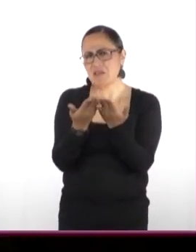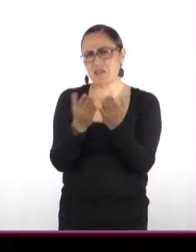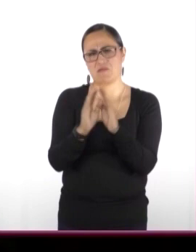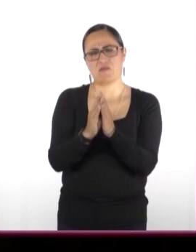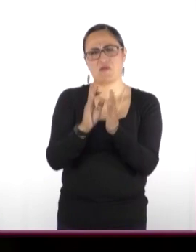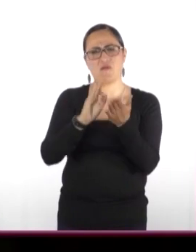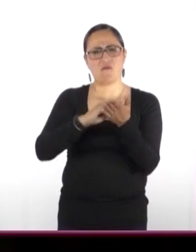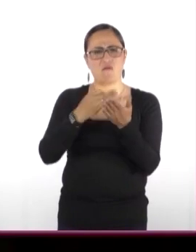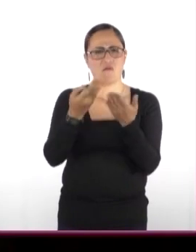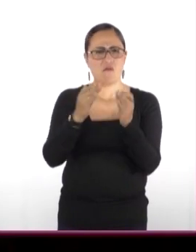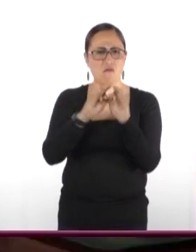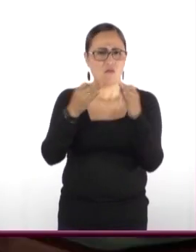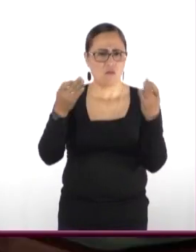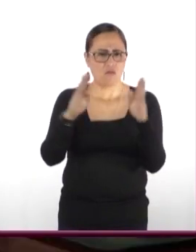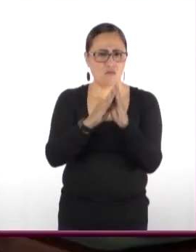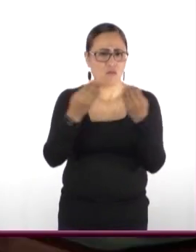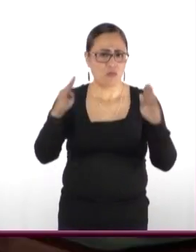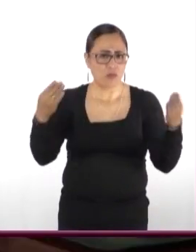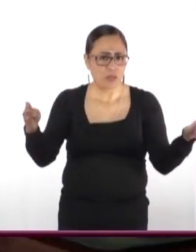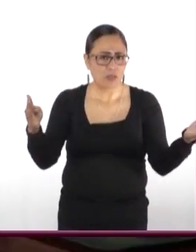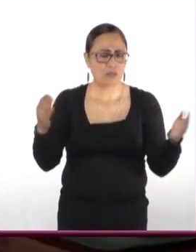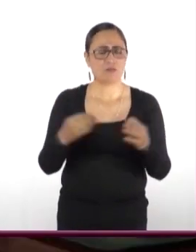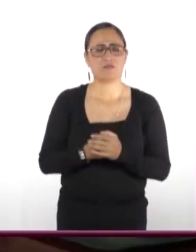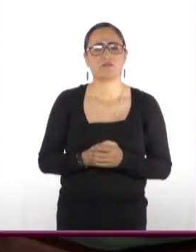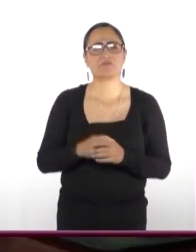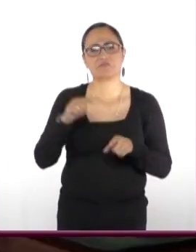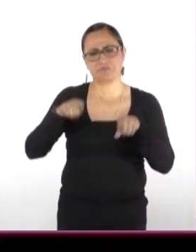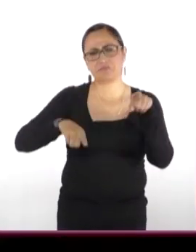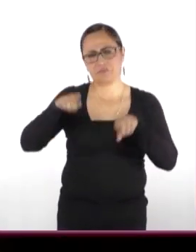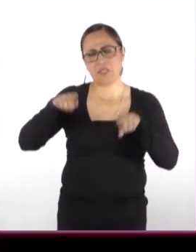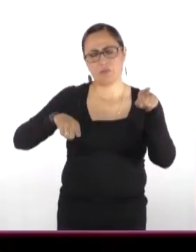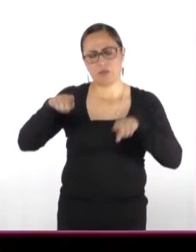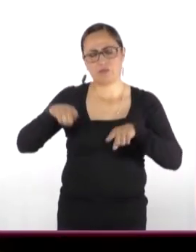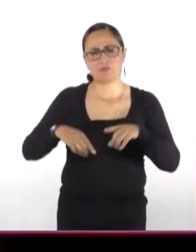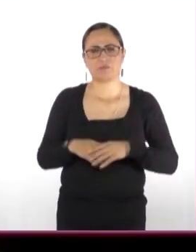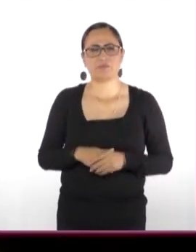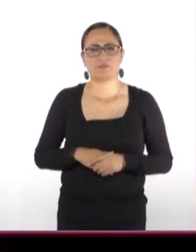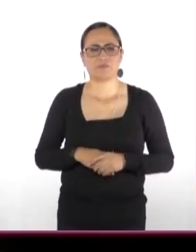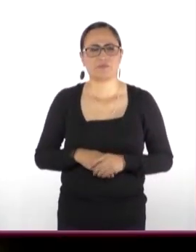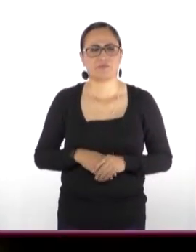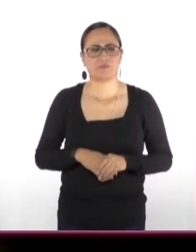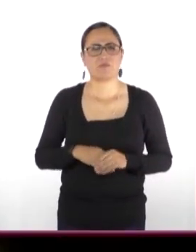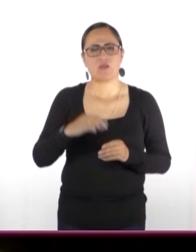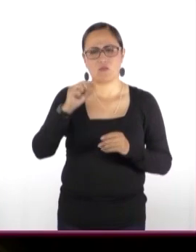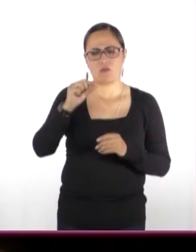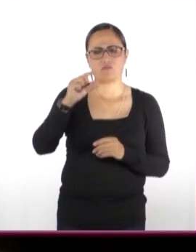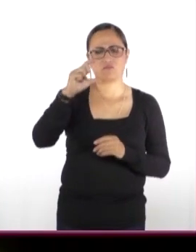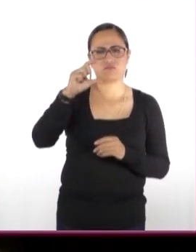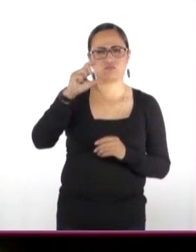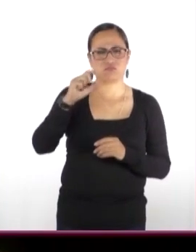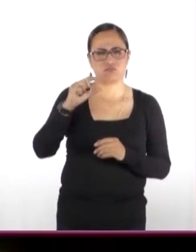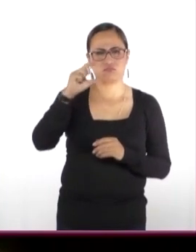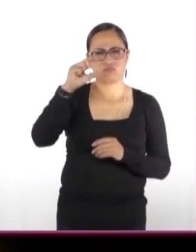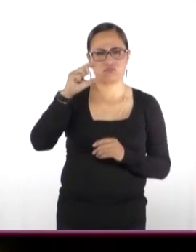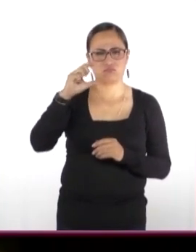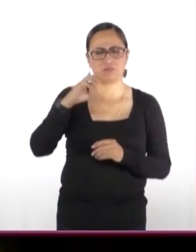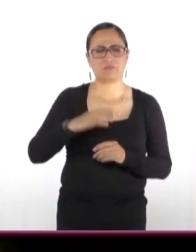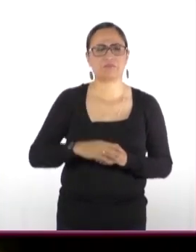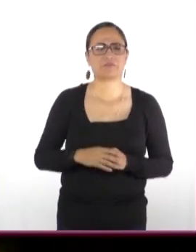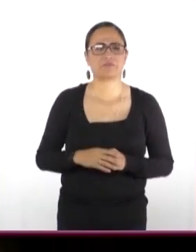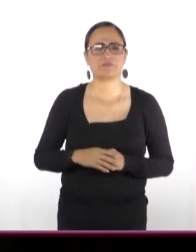libro o del folleto que se quiera utilizar, ¿no? De hecho, los grosores se dan en